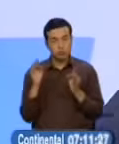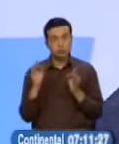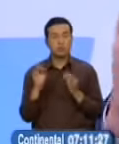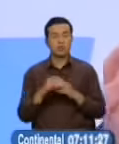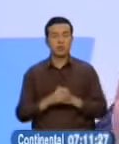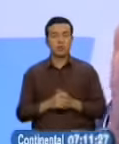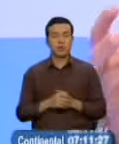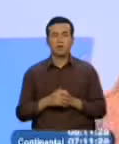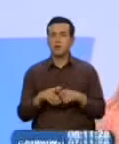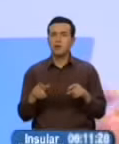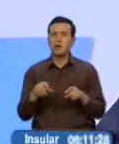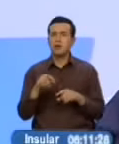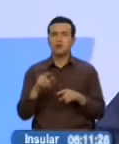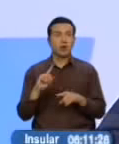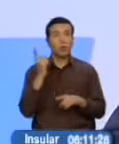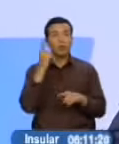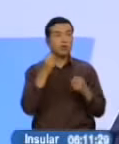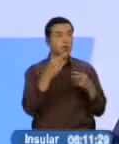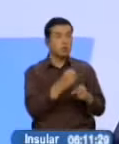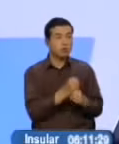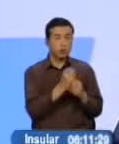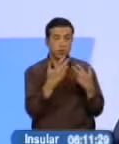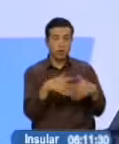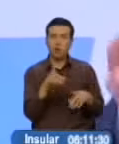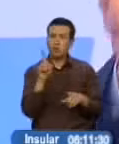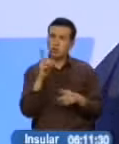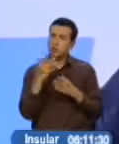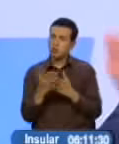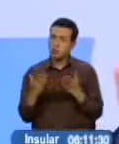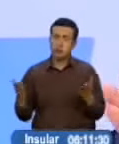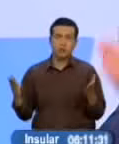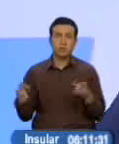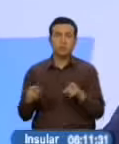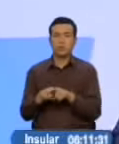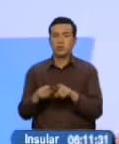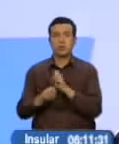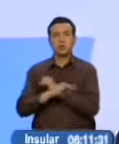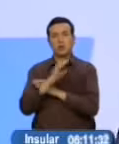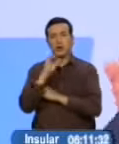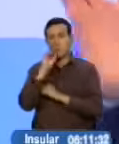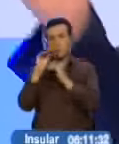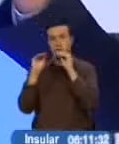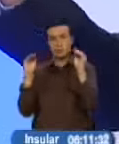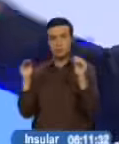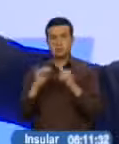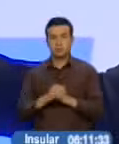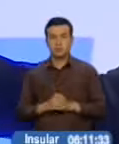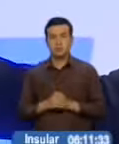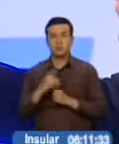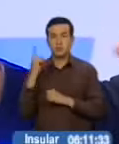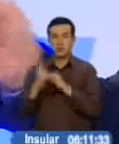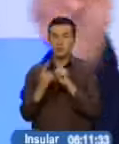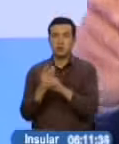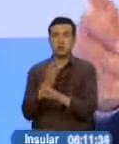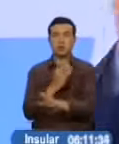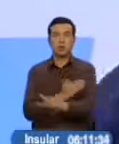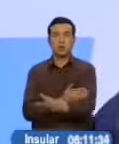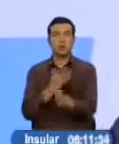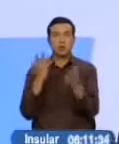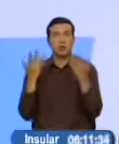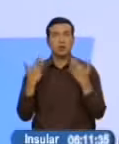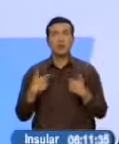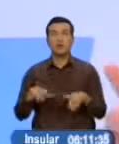Carlos, hay otras maneras de proteger los bienes públicos. Y clarísimo, insistir en esto. El año pasado